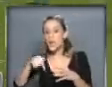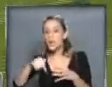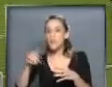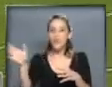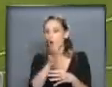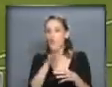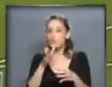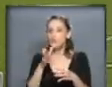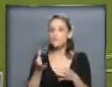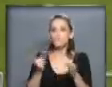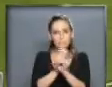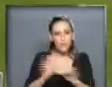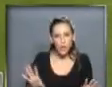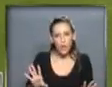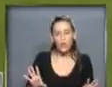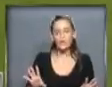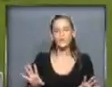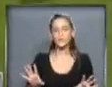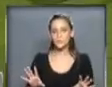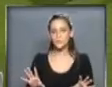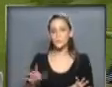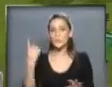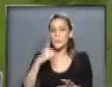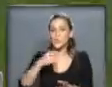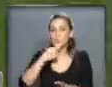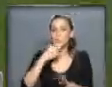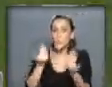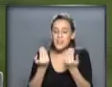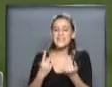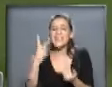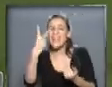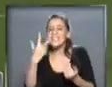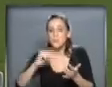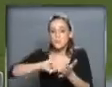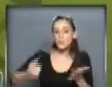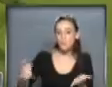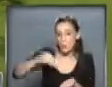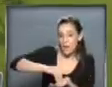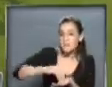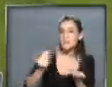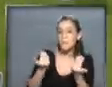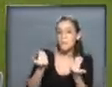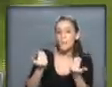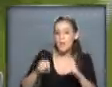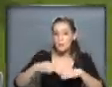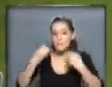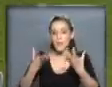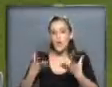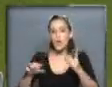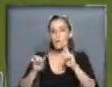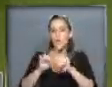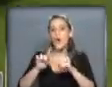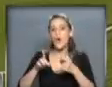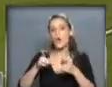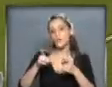más complicados. Hoy está fuera de todo, pero si hubiese conseguido 3 puntos, hubiese sumado para lo que más le interesa, que también es meterse en el lote de los